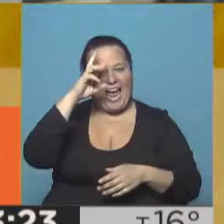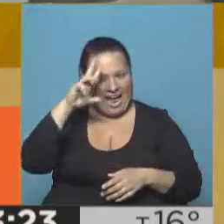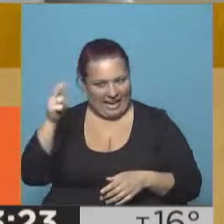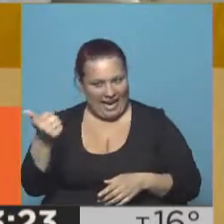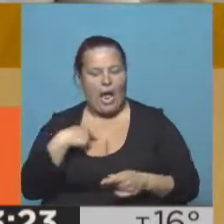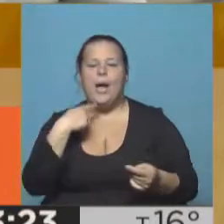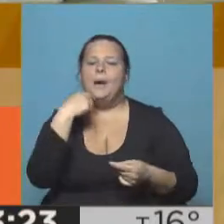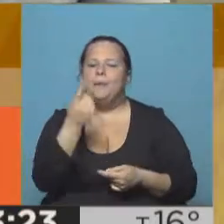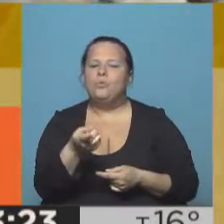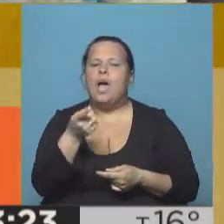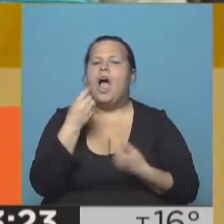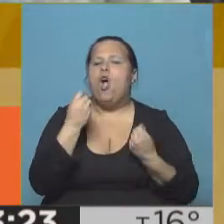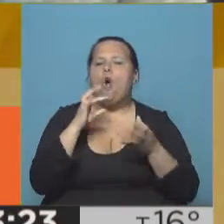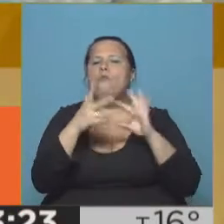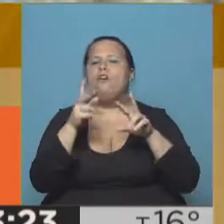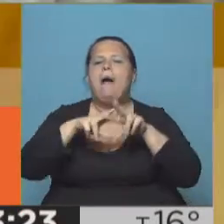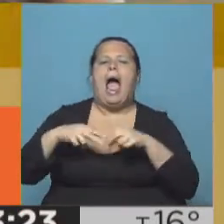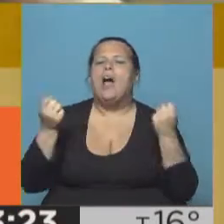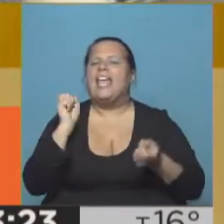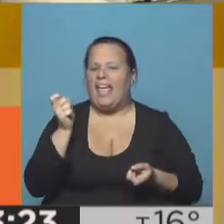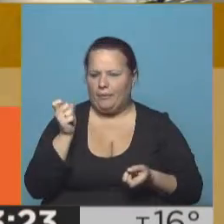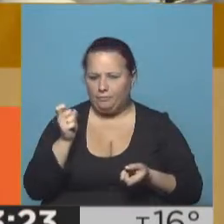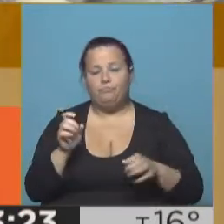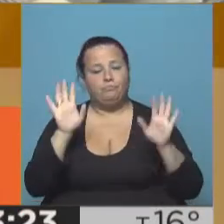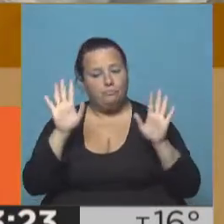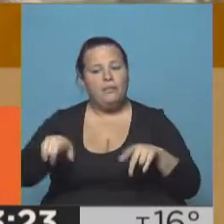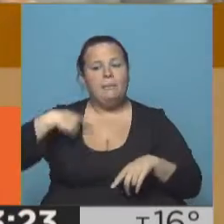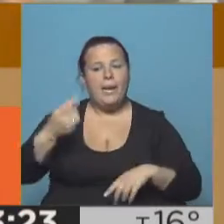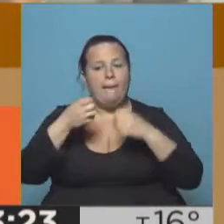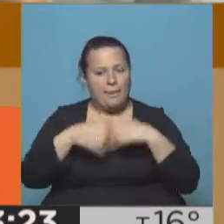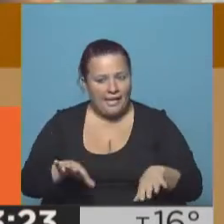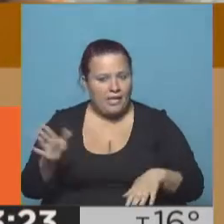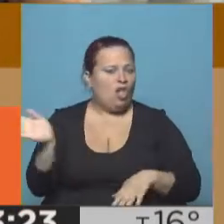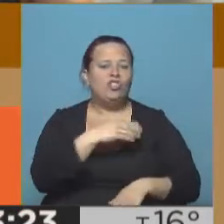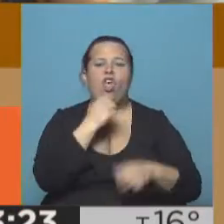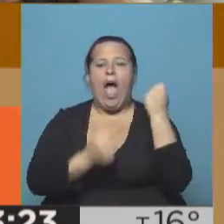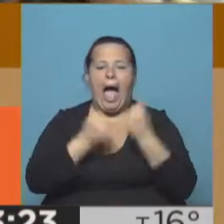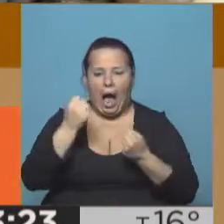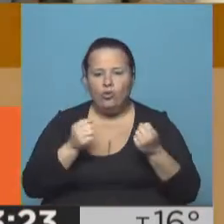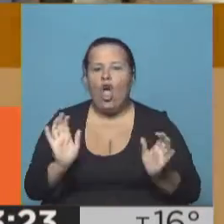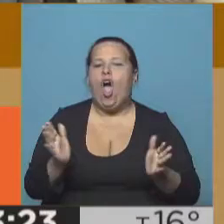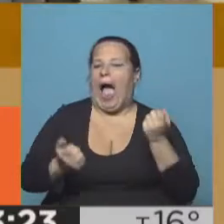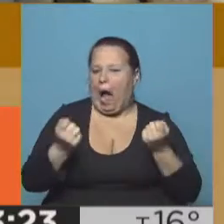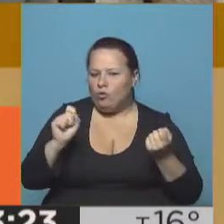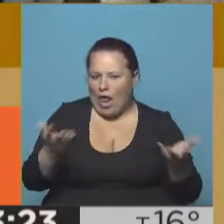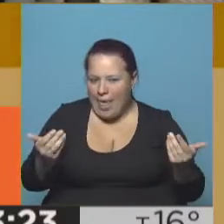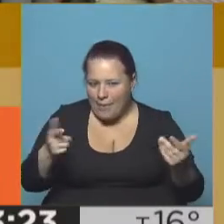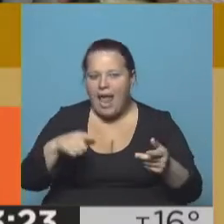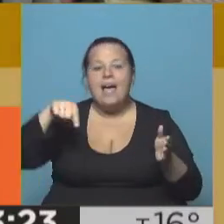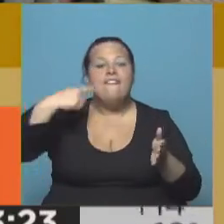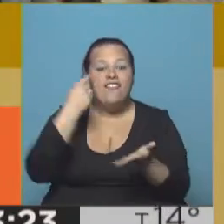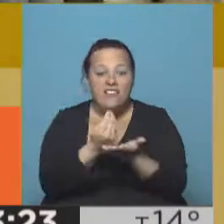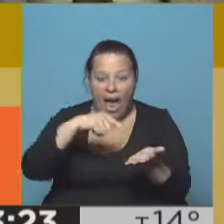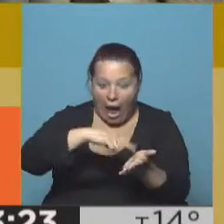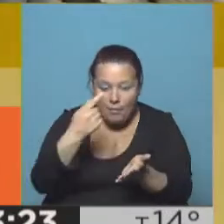preguntar quiénes tienen que hacer la verificación técnica bueno a partir de mañana todos los vehículos livianos que estén radicados en la capital federal